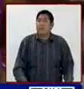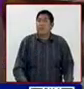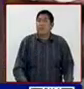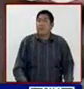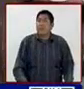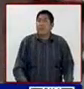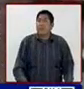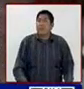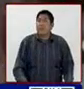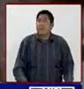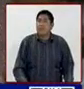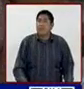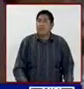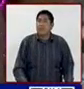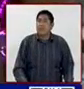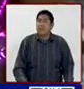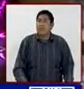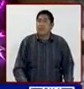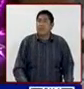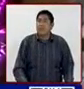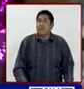¿Por dónde está?